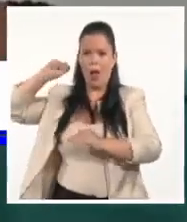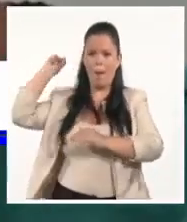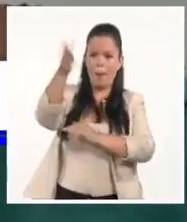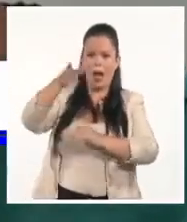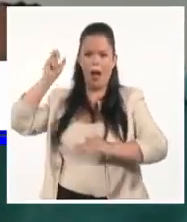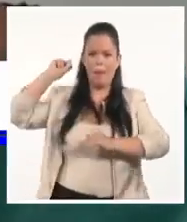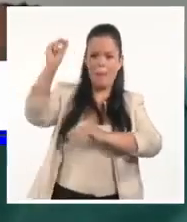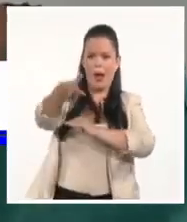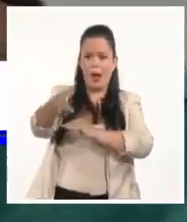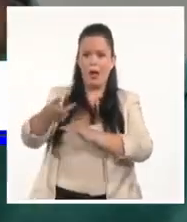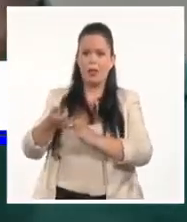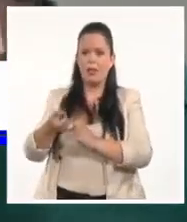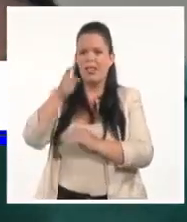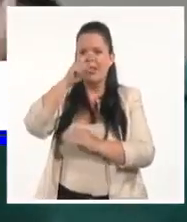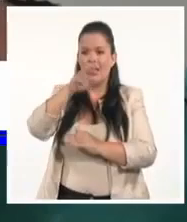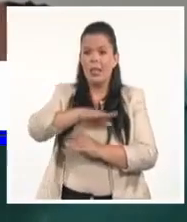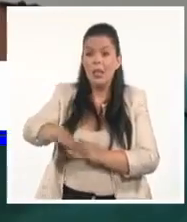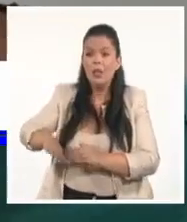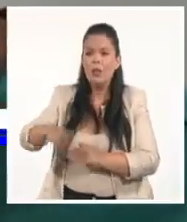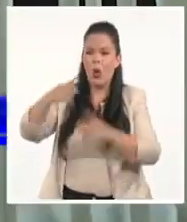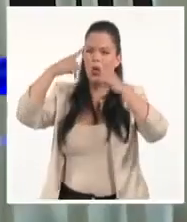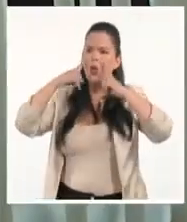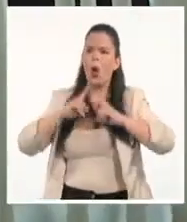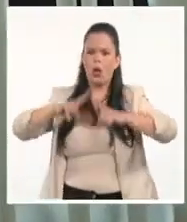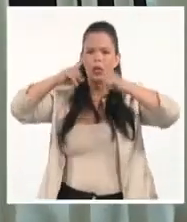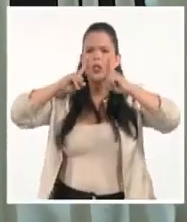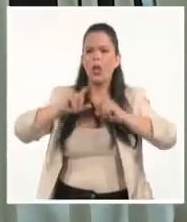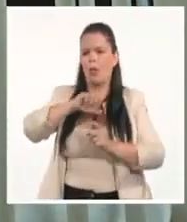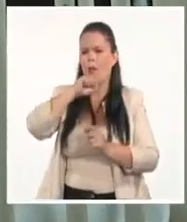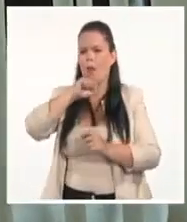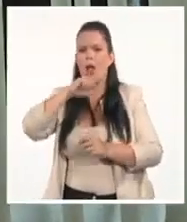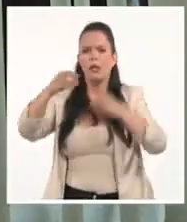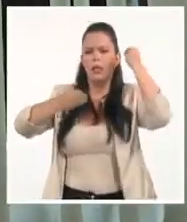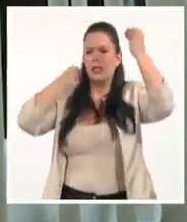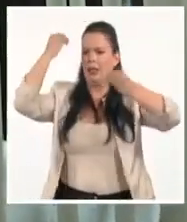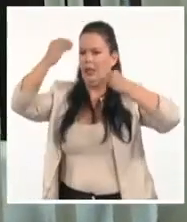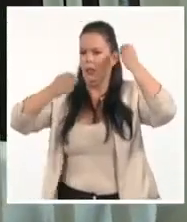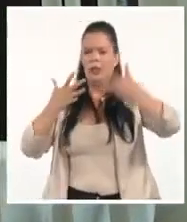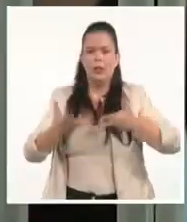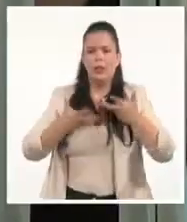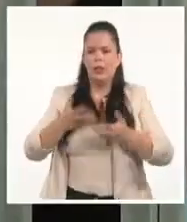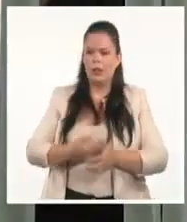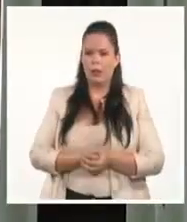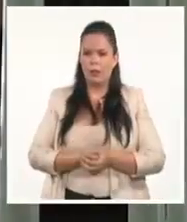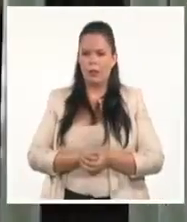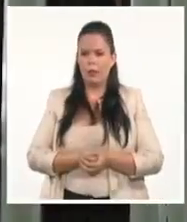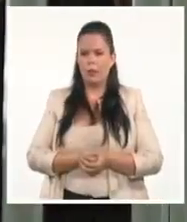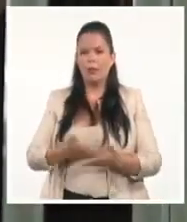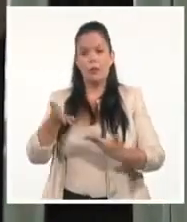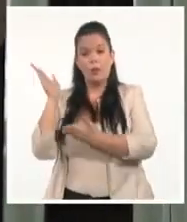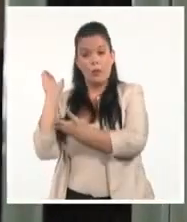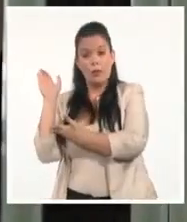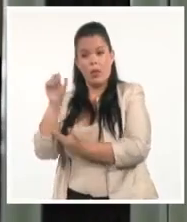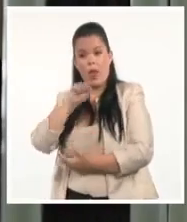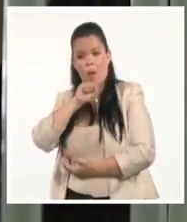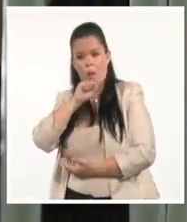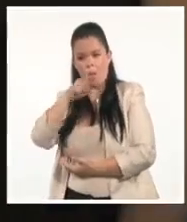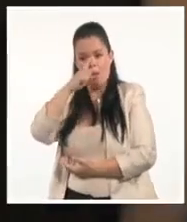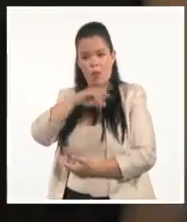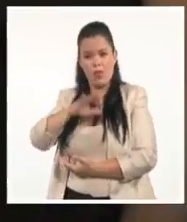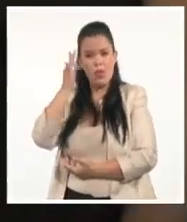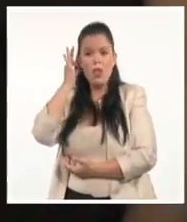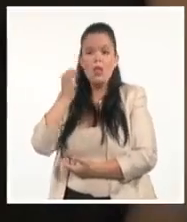Pero bueno, la situación era muy tensa, muy, muy desagradable. El terrible momento lo recuerda también la madre de la pequeña Aitana. Ambas permanecen en